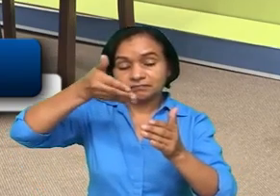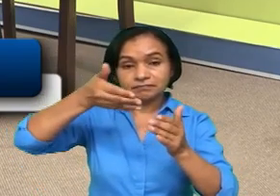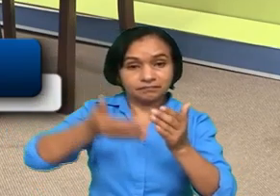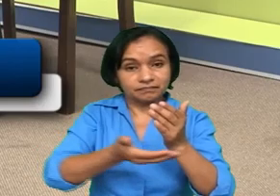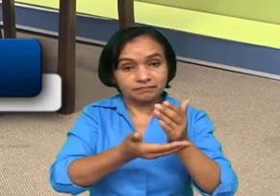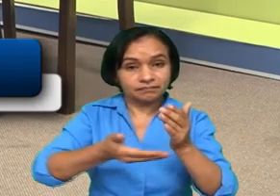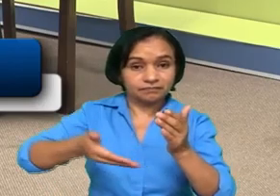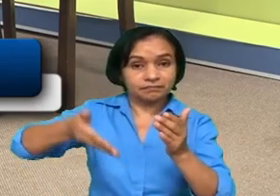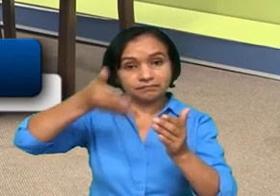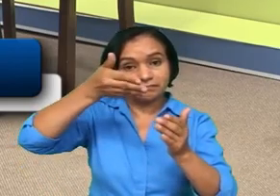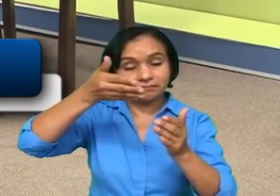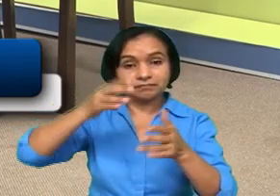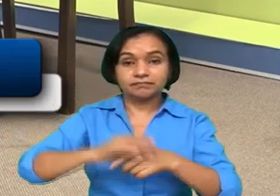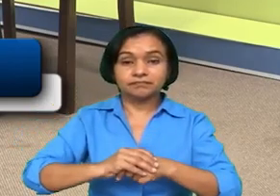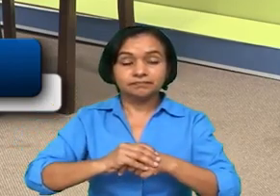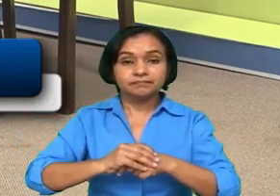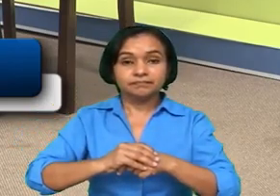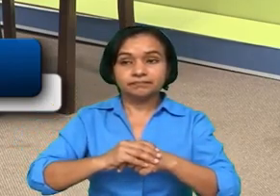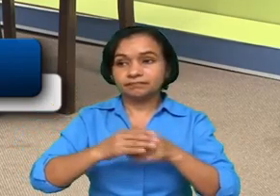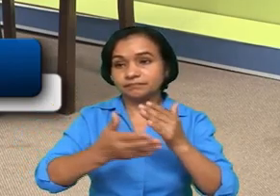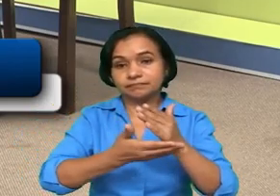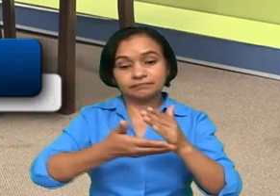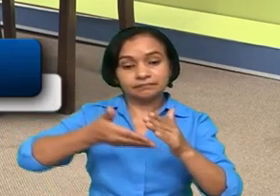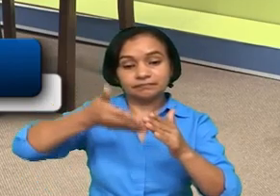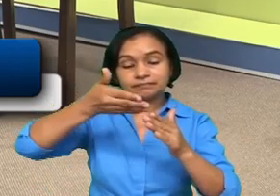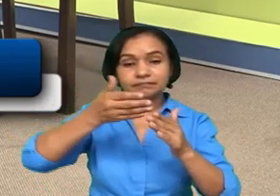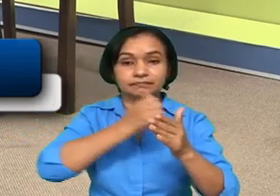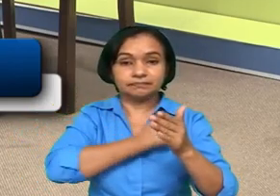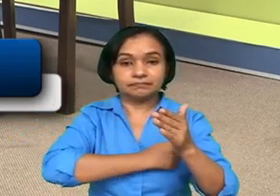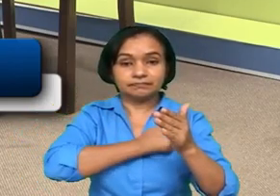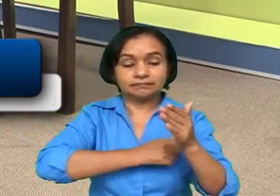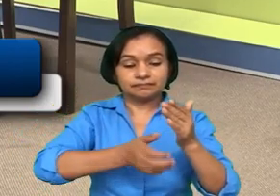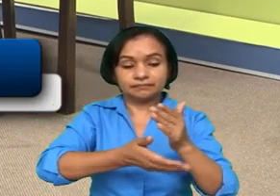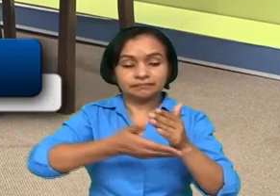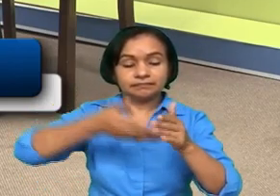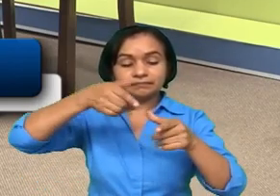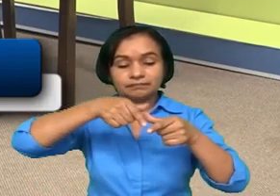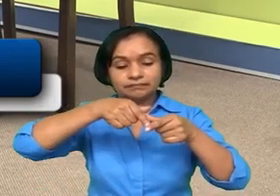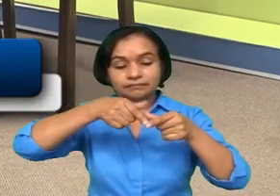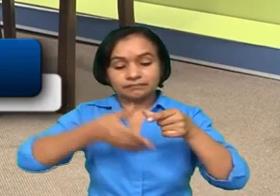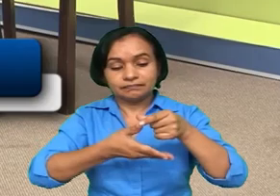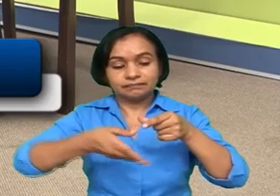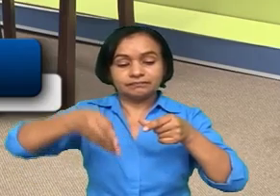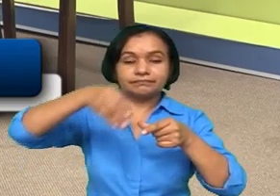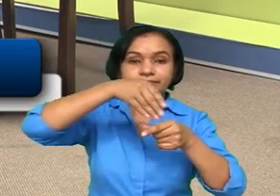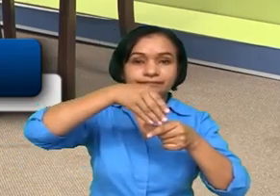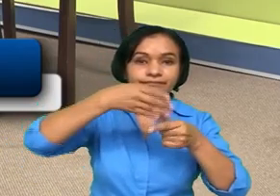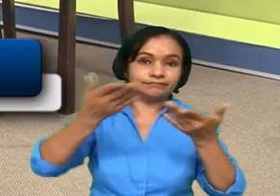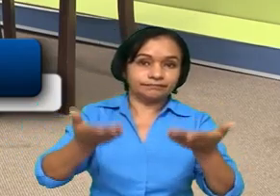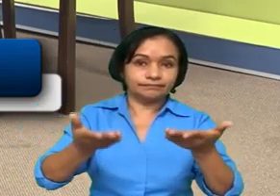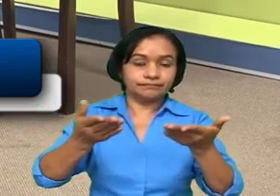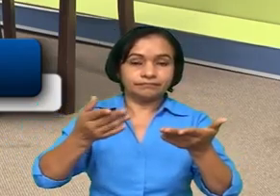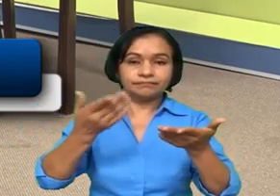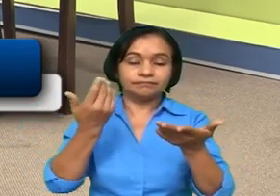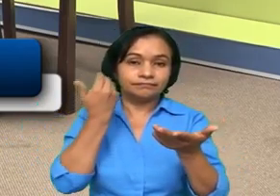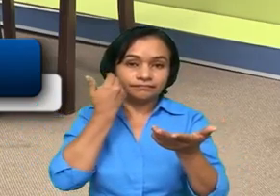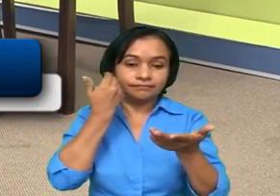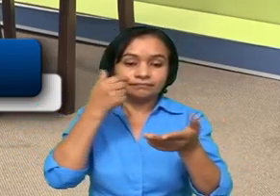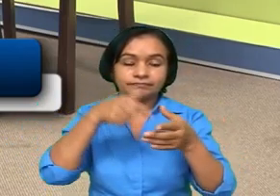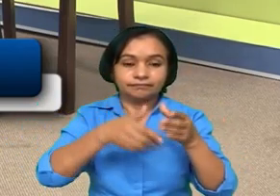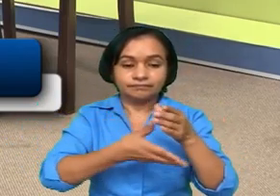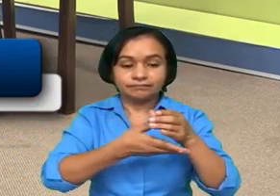Entonces, y abajo para arriba. Te traes todo lo que es la suciedad del recto, ¿ya? Entonces vas contaminando la